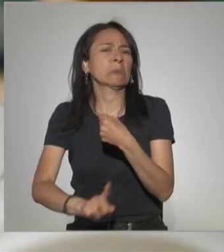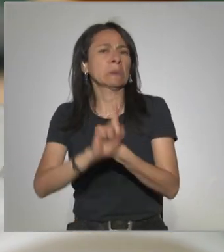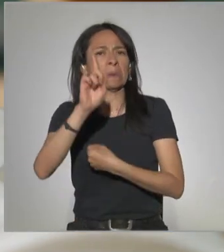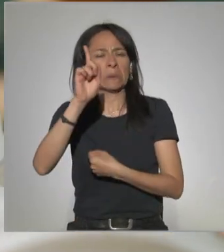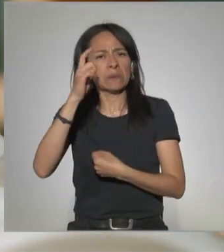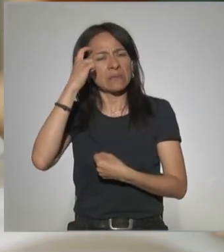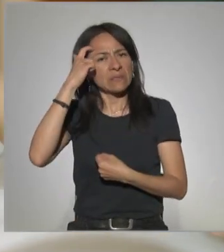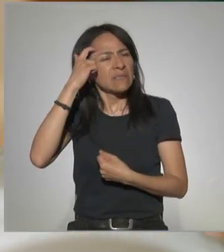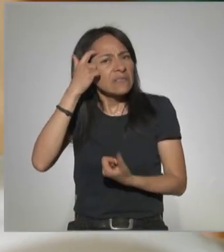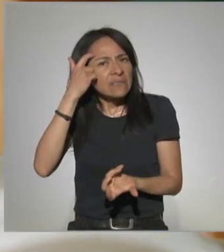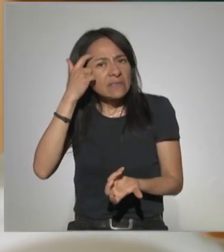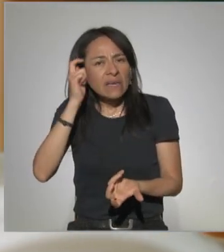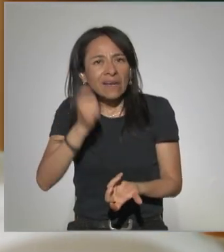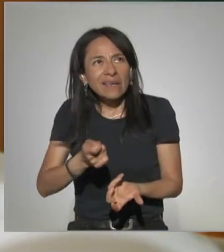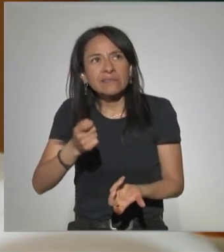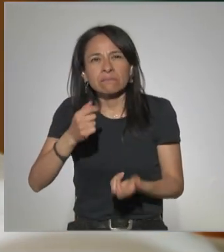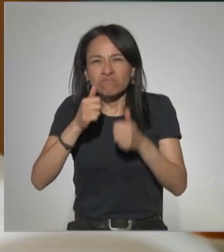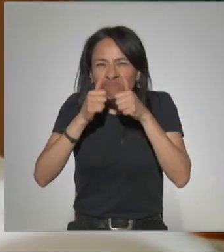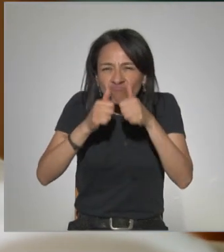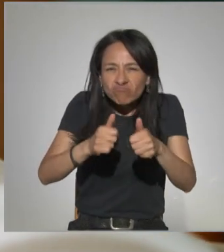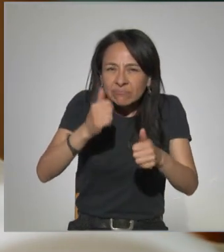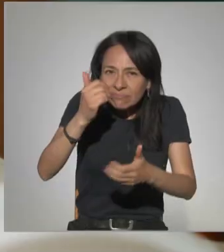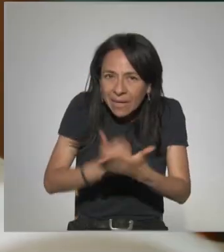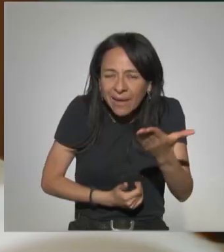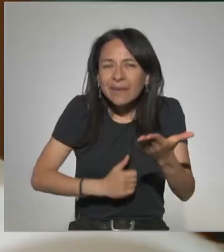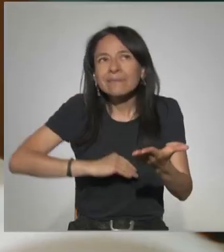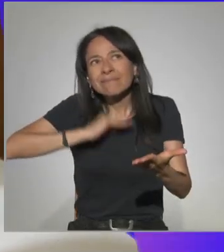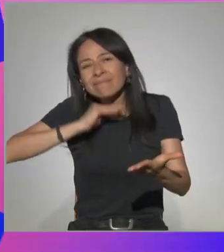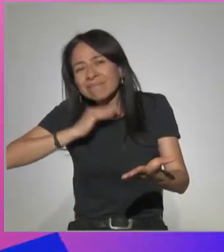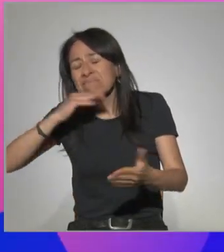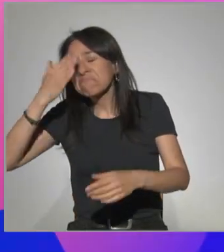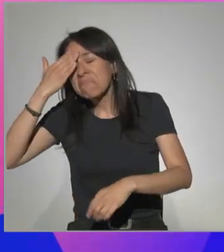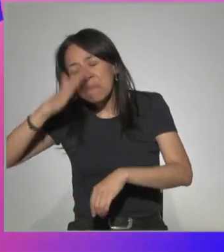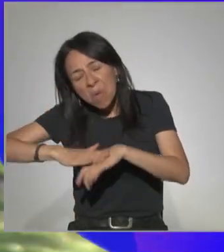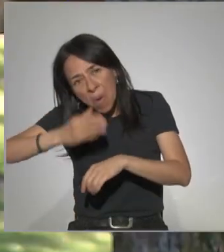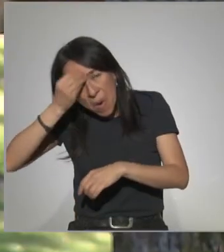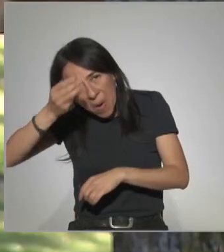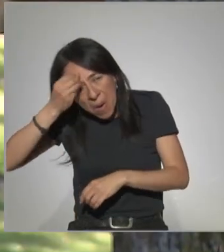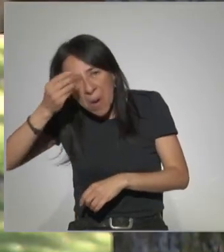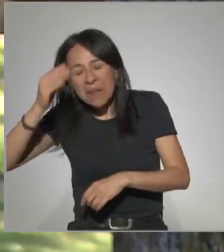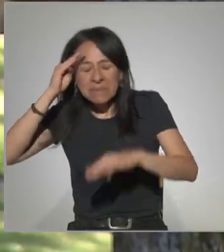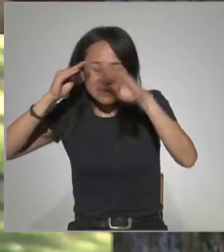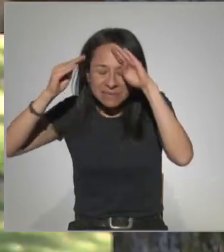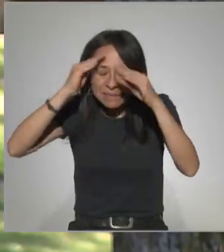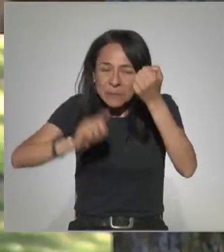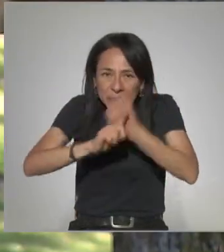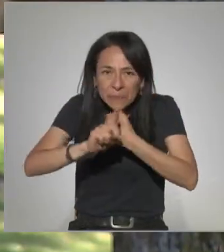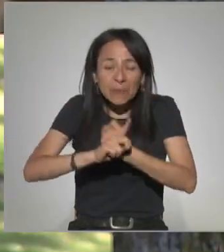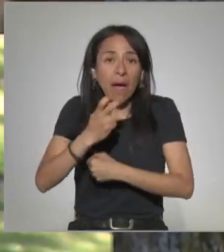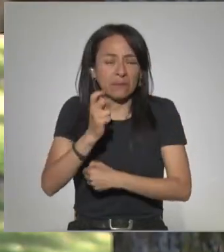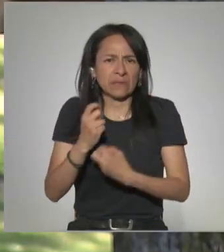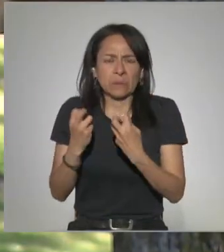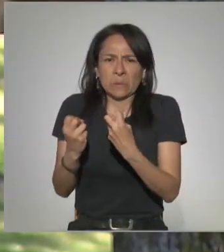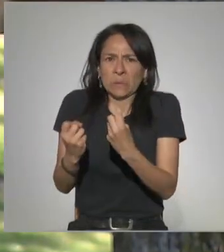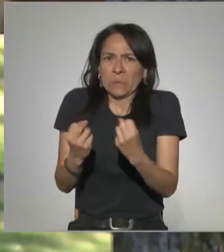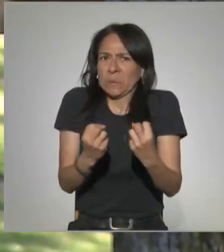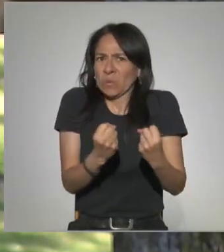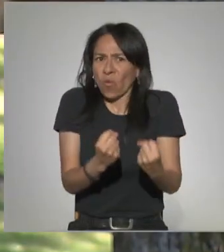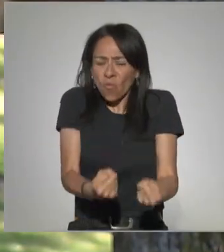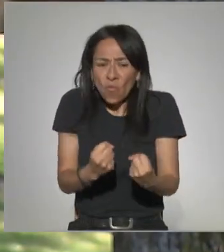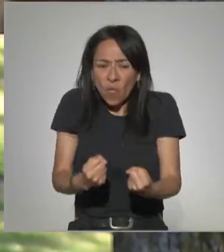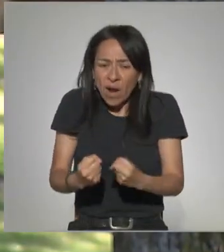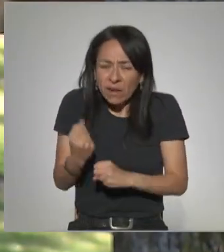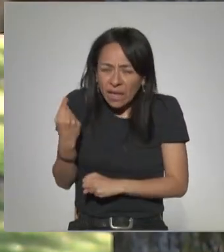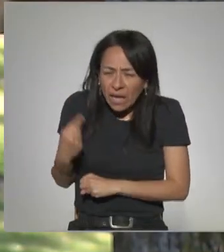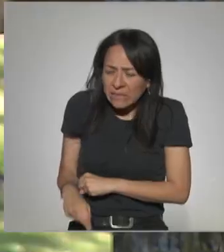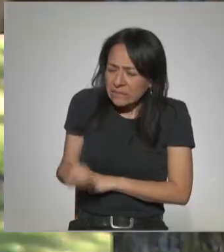nivel de funciones cerebrales como la atención, la memoria o el pensamiento. Con el estrés crónico y estos niveles sostenidos de